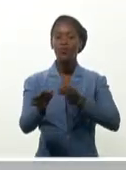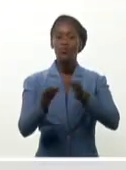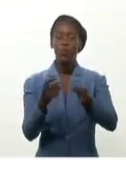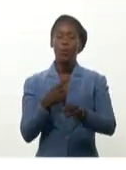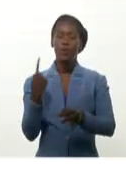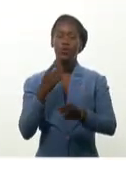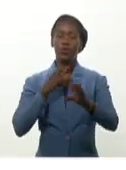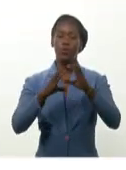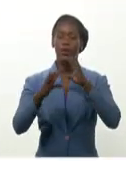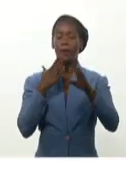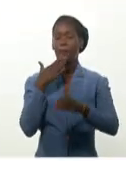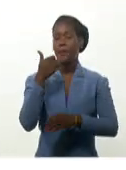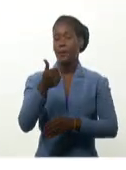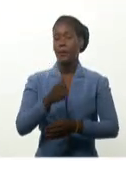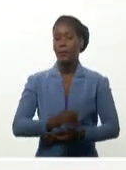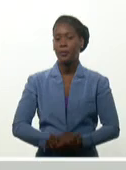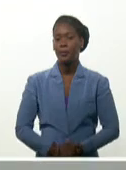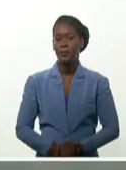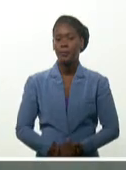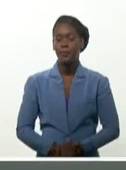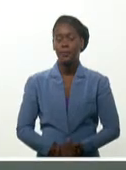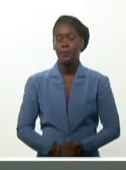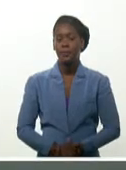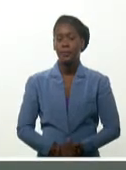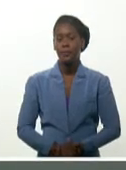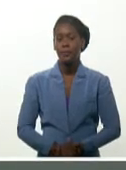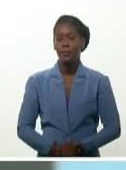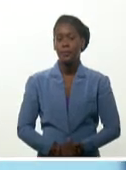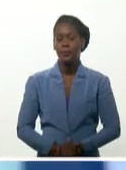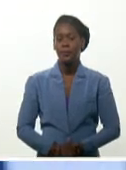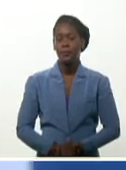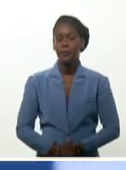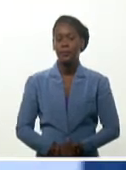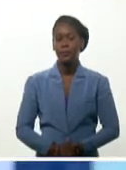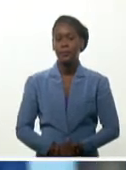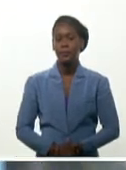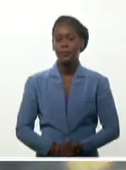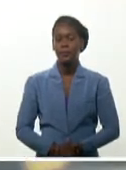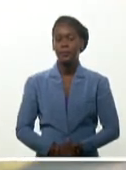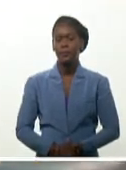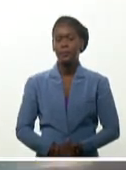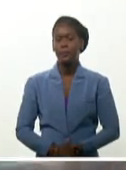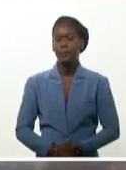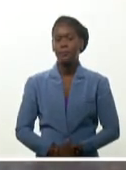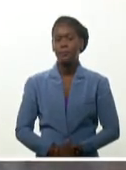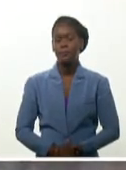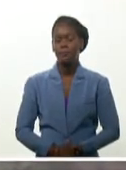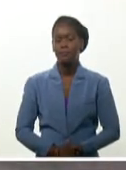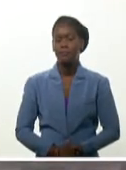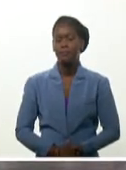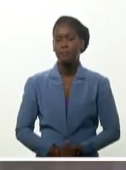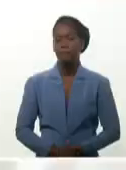comunicación. Evelyn Z. Miller, Sistema Informativo de la Televisión Cubana.